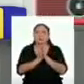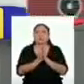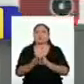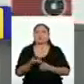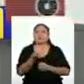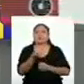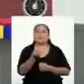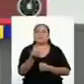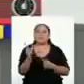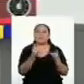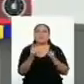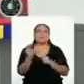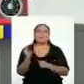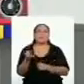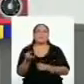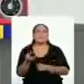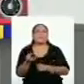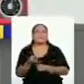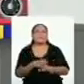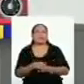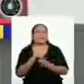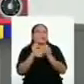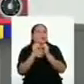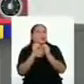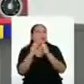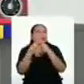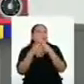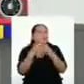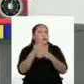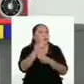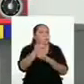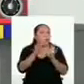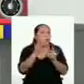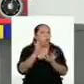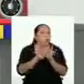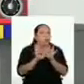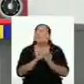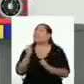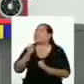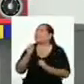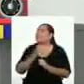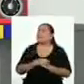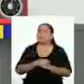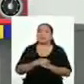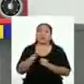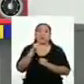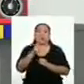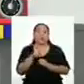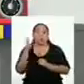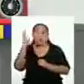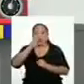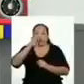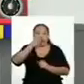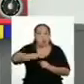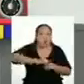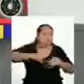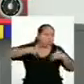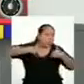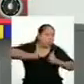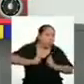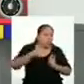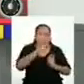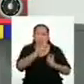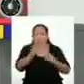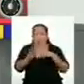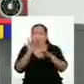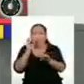¿Cans? ¿Tratas de buscar soluciones a tus problemas y no encontrarlos? Sí. Has agotado todas tus fuerzas y aún no consigues